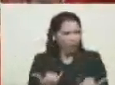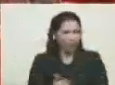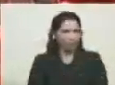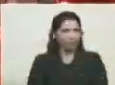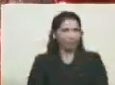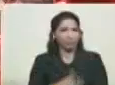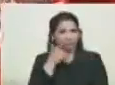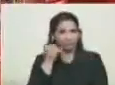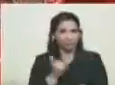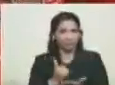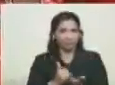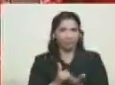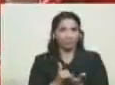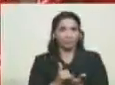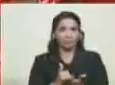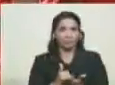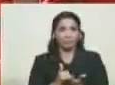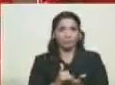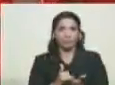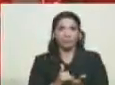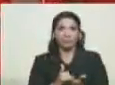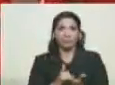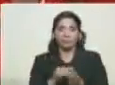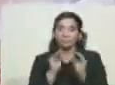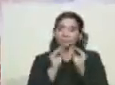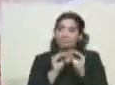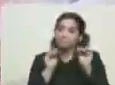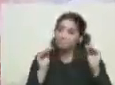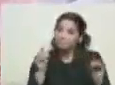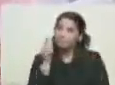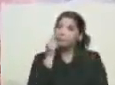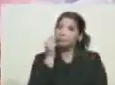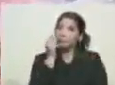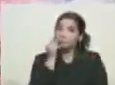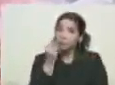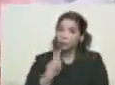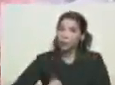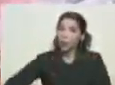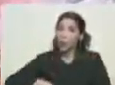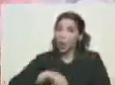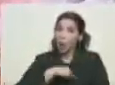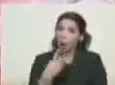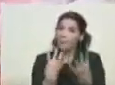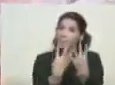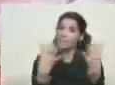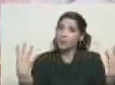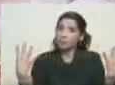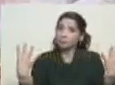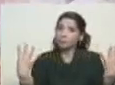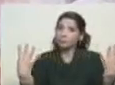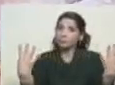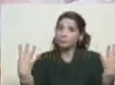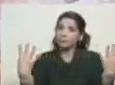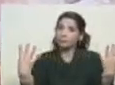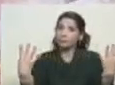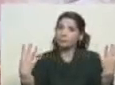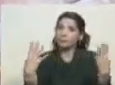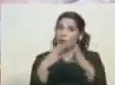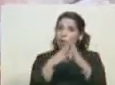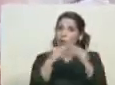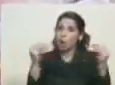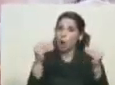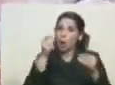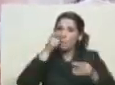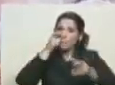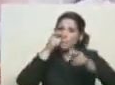Miren, señores, estos que estamos aquí, pero sobre todo esos que están allá,